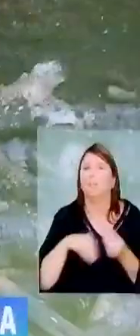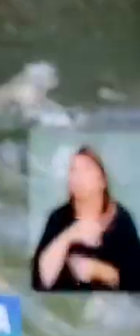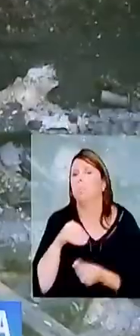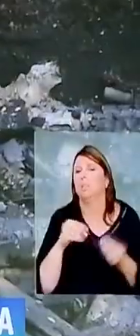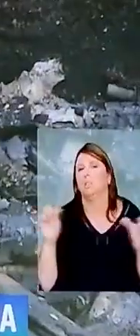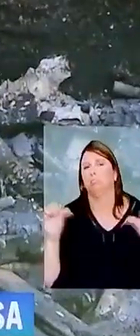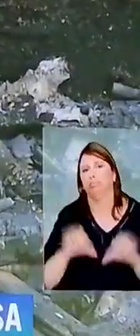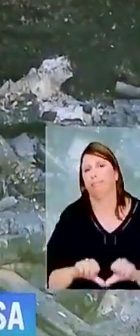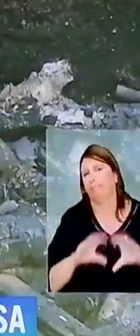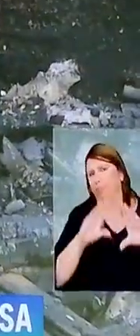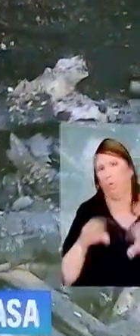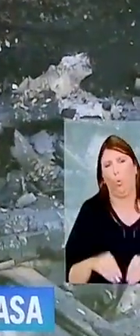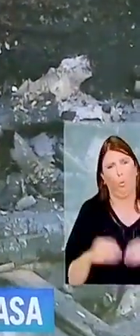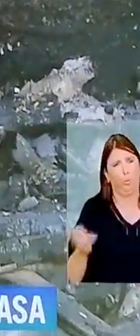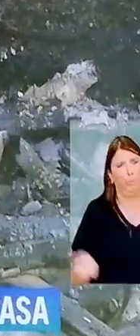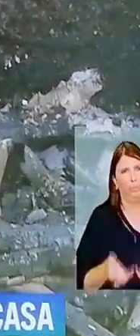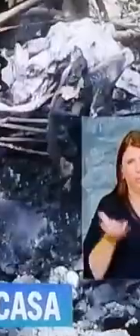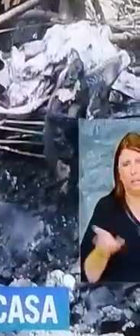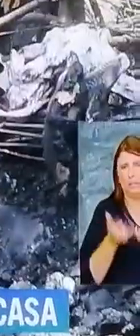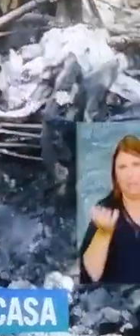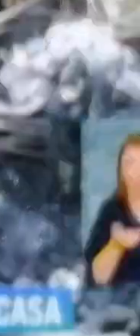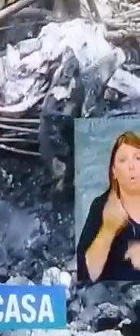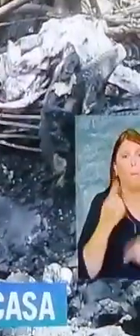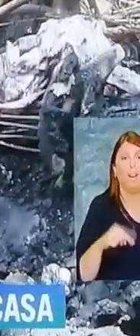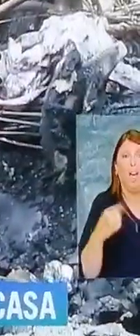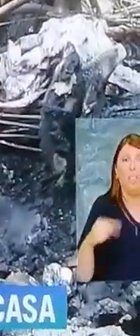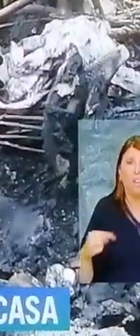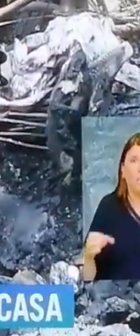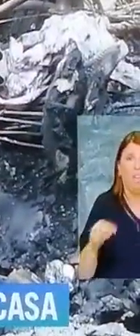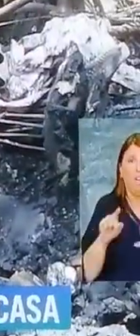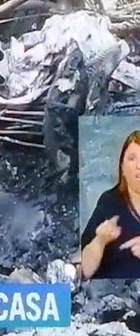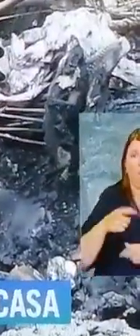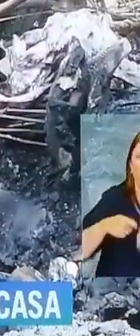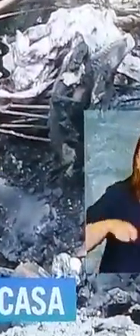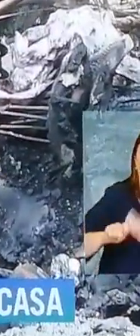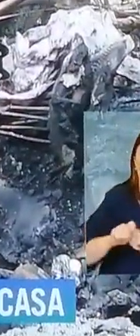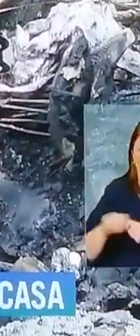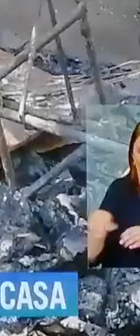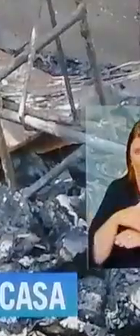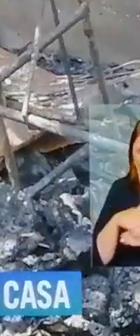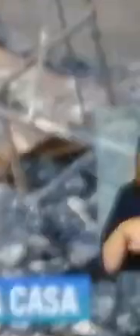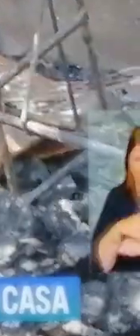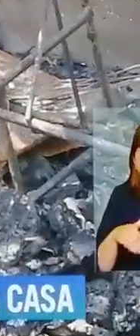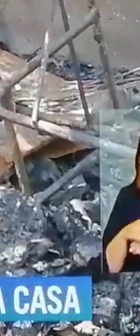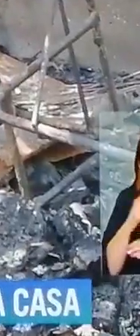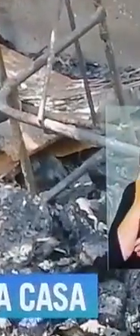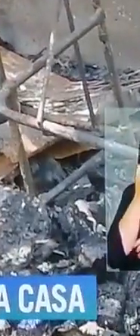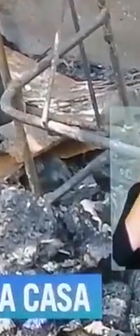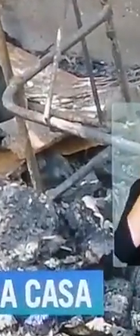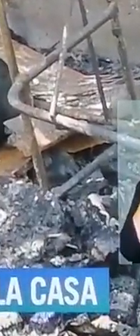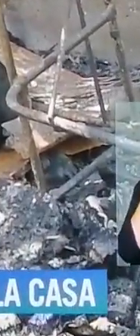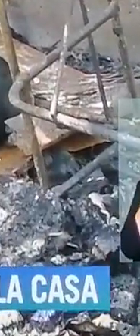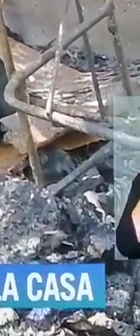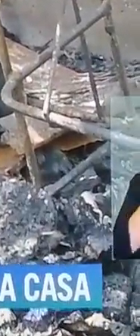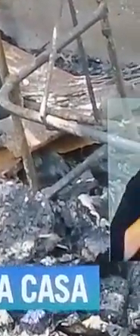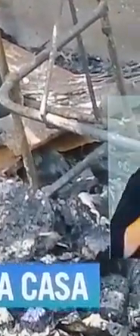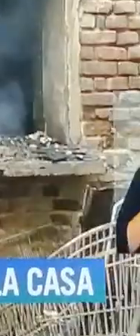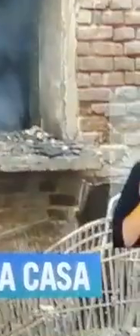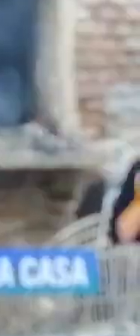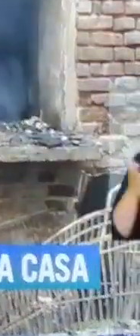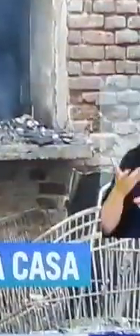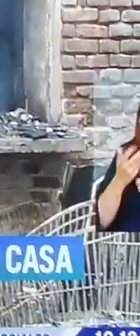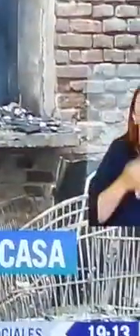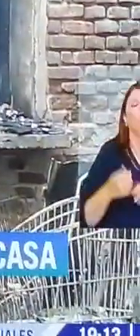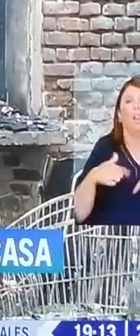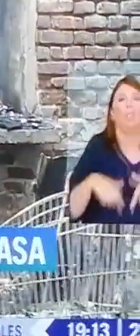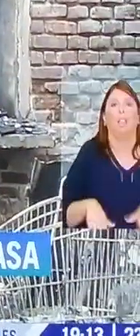incendio, además de efectos personales, la mercadería que comercializan como vendedores ambulantes. Piden ayuda a la Intendencia de Montevideo